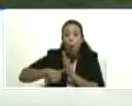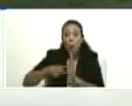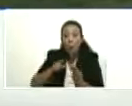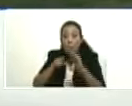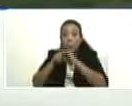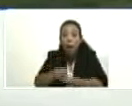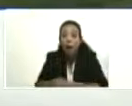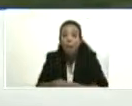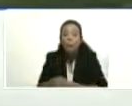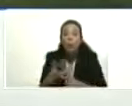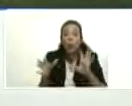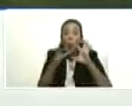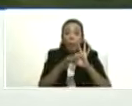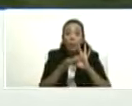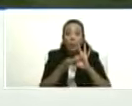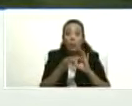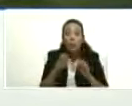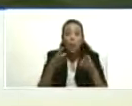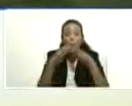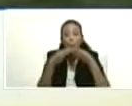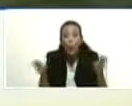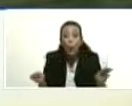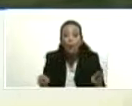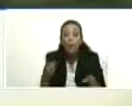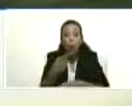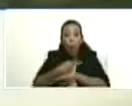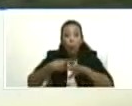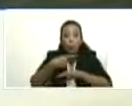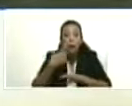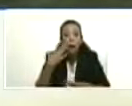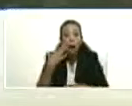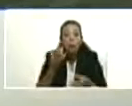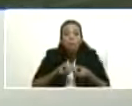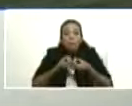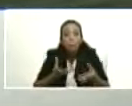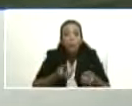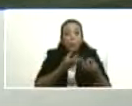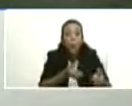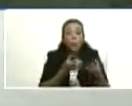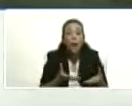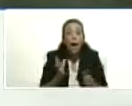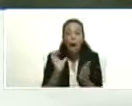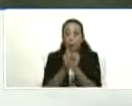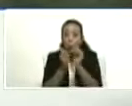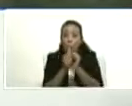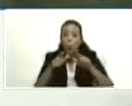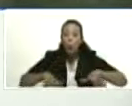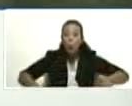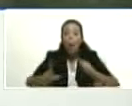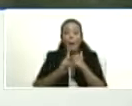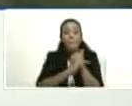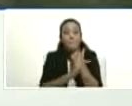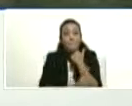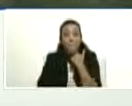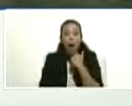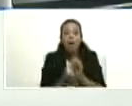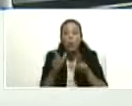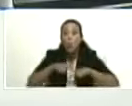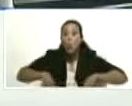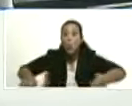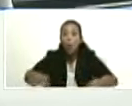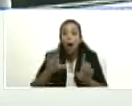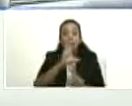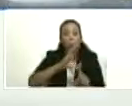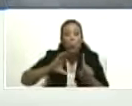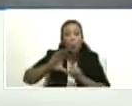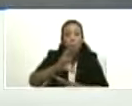nosotros en alianza. Y entonces hemos dotado a la urbanización de sus canchas, de sus parques, de sus espacios